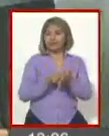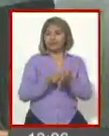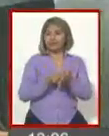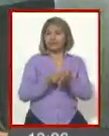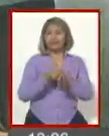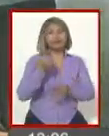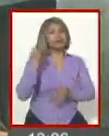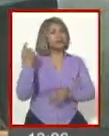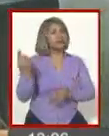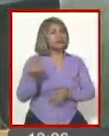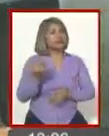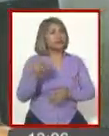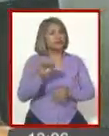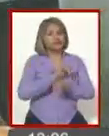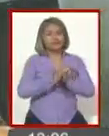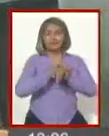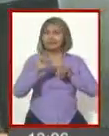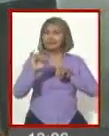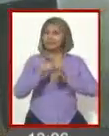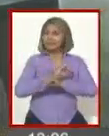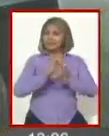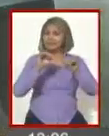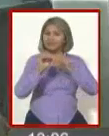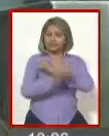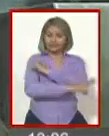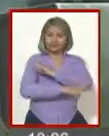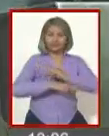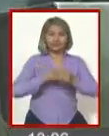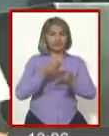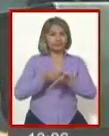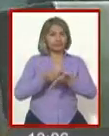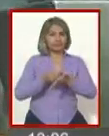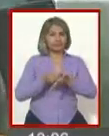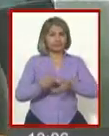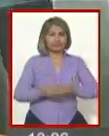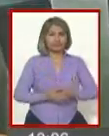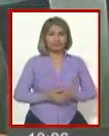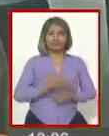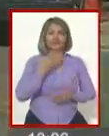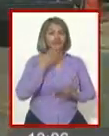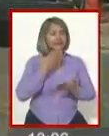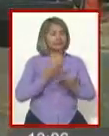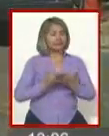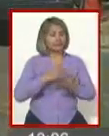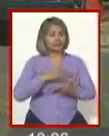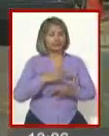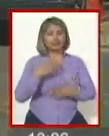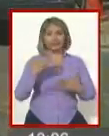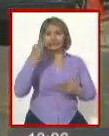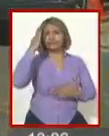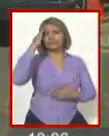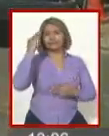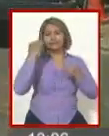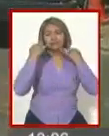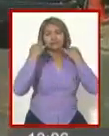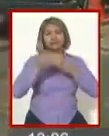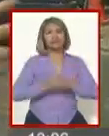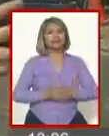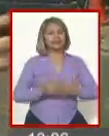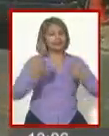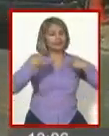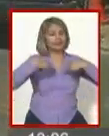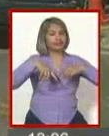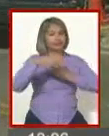saneados siempre y cuando nadie se esté robando los fondos, ¿no? Creo una buena medida. Luego de haberse conocido esta información,